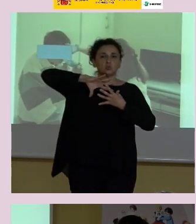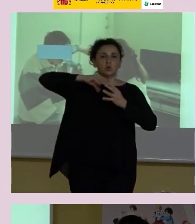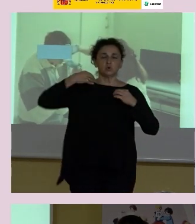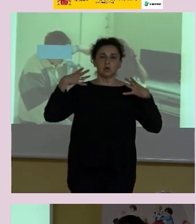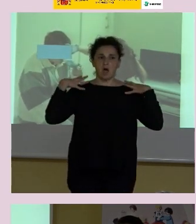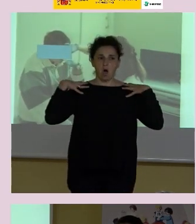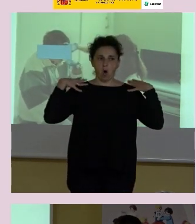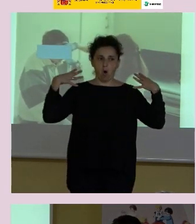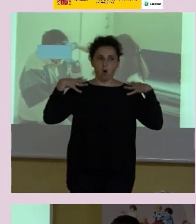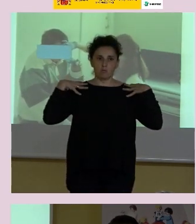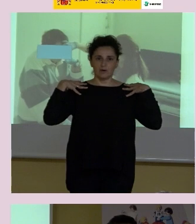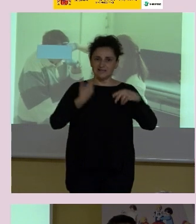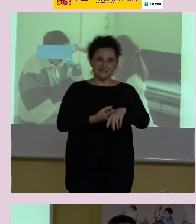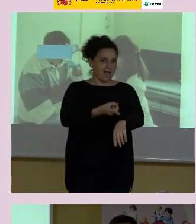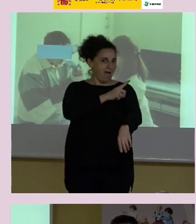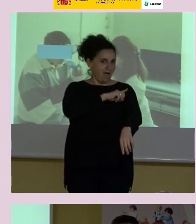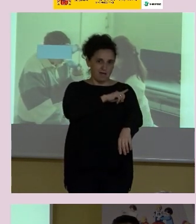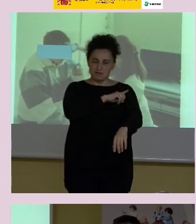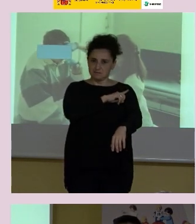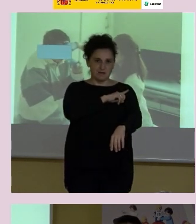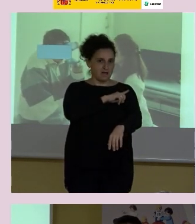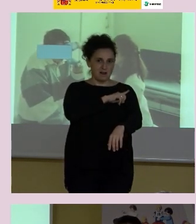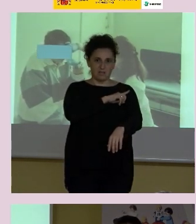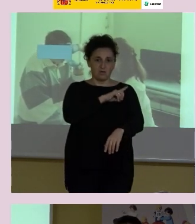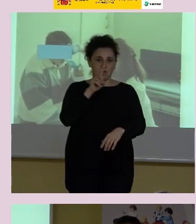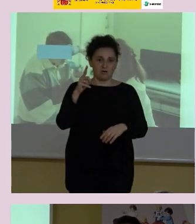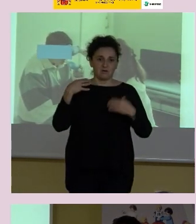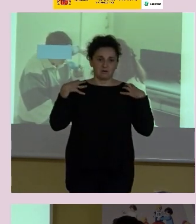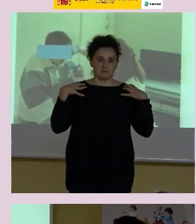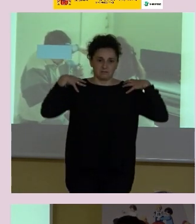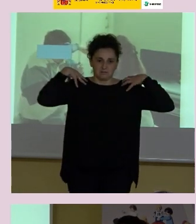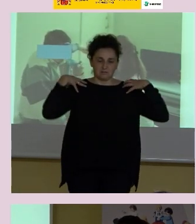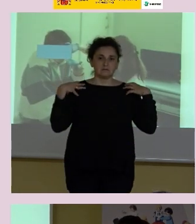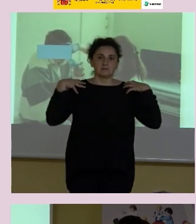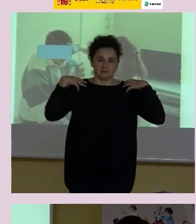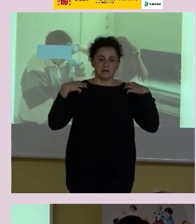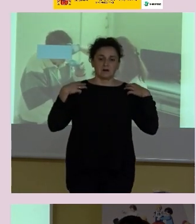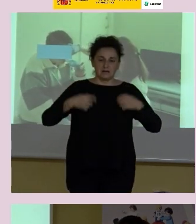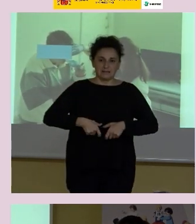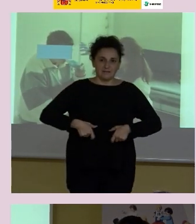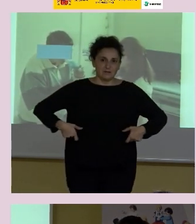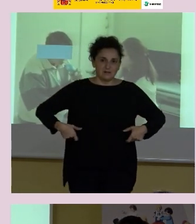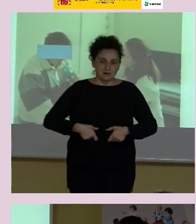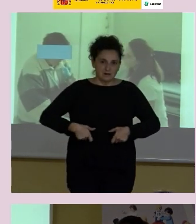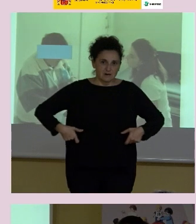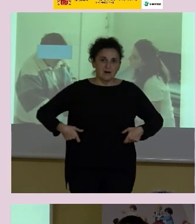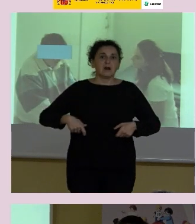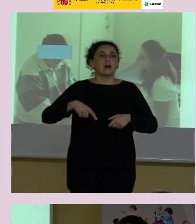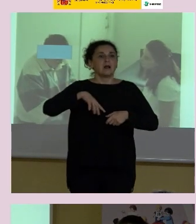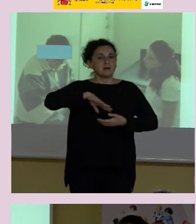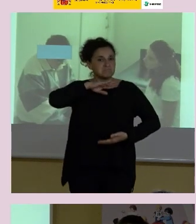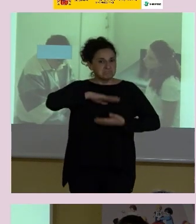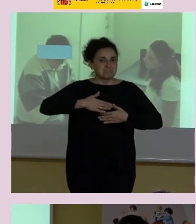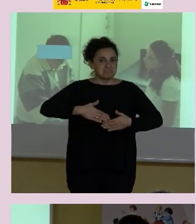hombros. Es súper exagerado. El paciente ya es capaz de activar diafragma en ventilaciones normales, pero